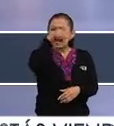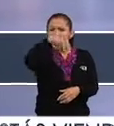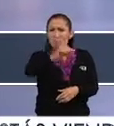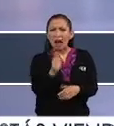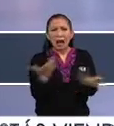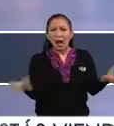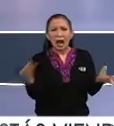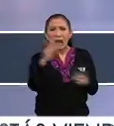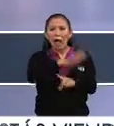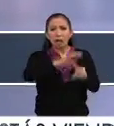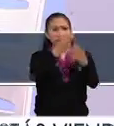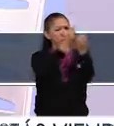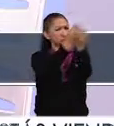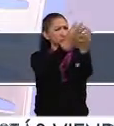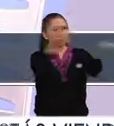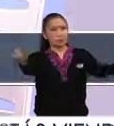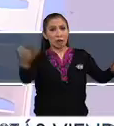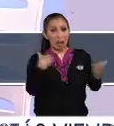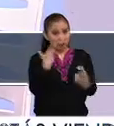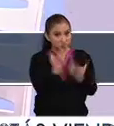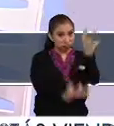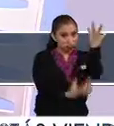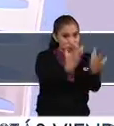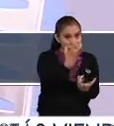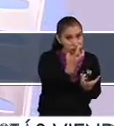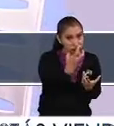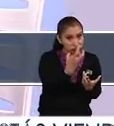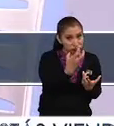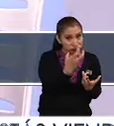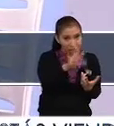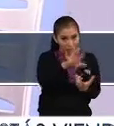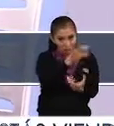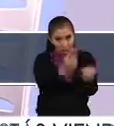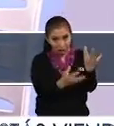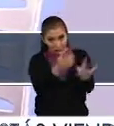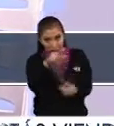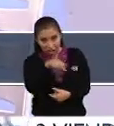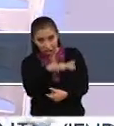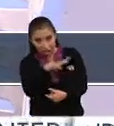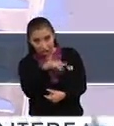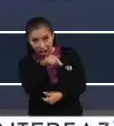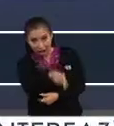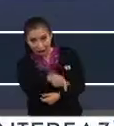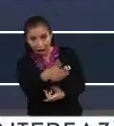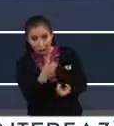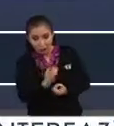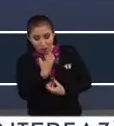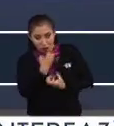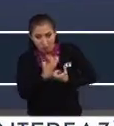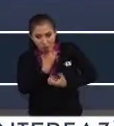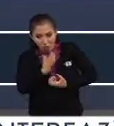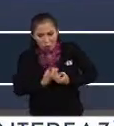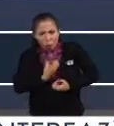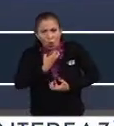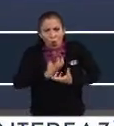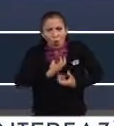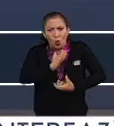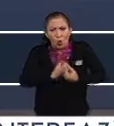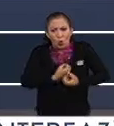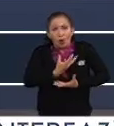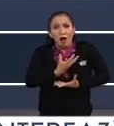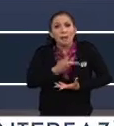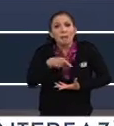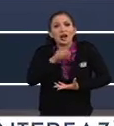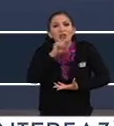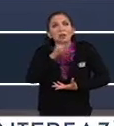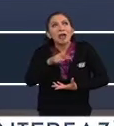sentido, y dice en el amplio sentido. Le digo, es la zarza ardiente. Es la zarza ardiente que arde, digamos,